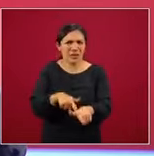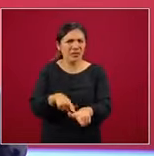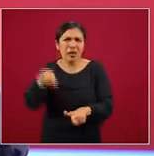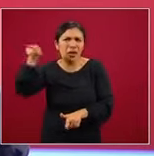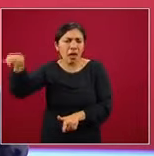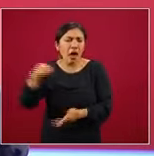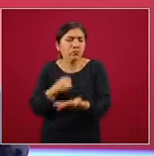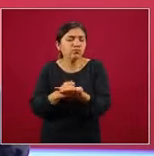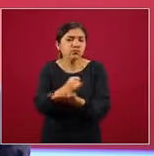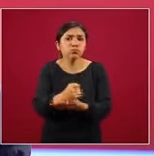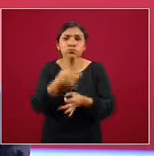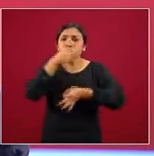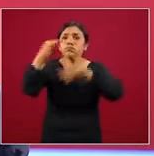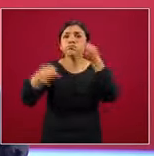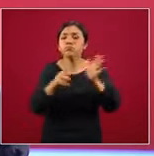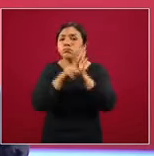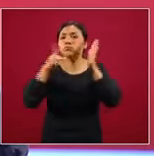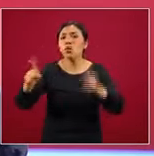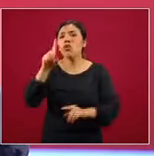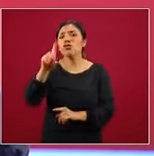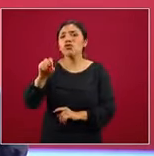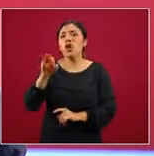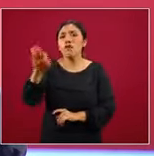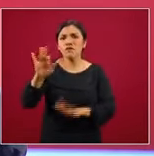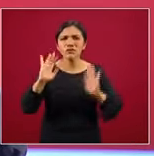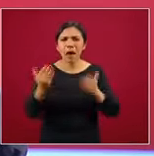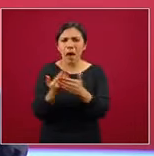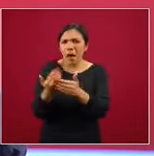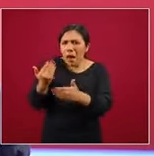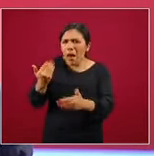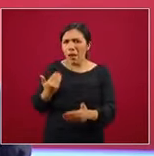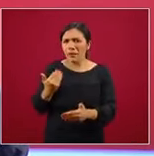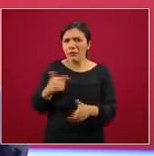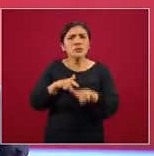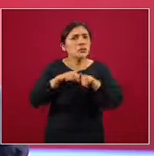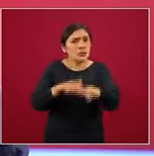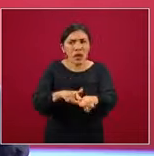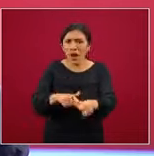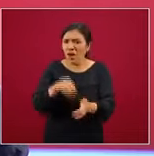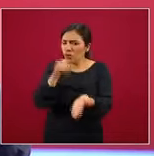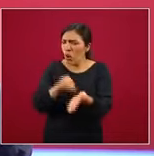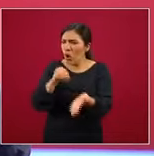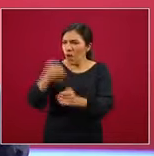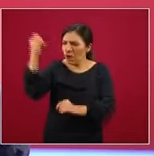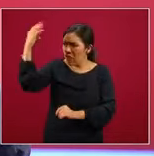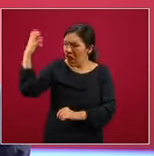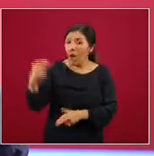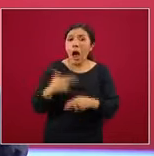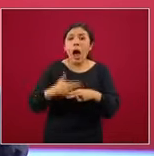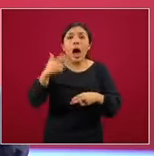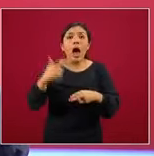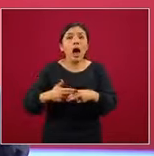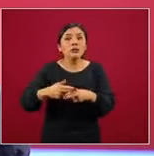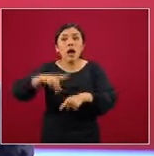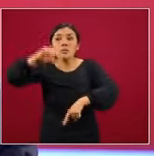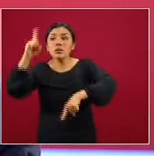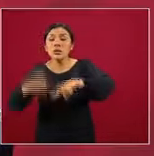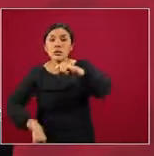una disposición que se publicó en el Diario Oficial de la Federación y sigue vigente hasta que no sea revocado.